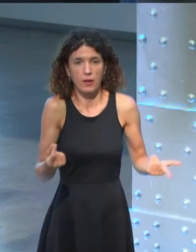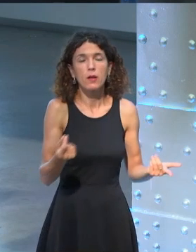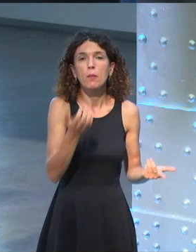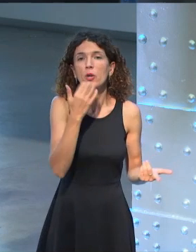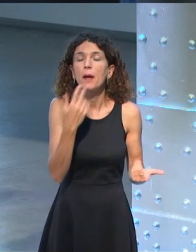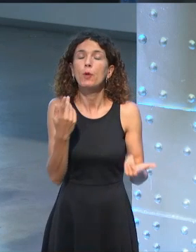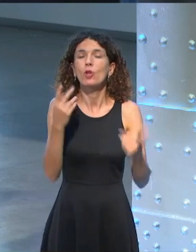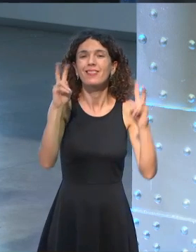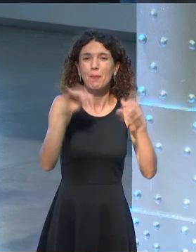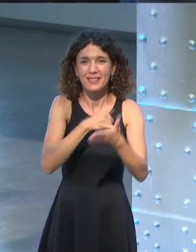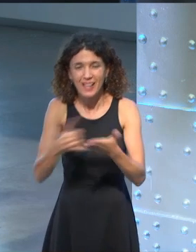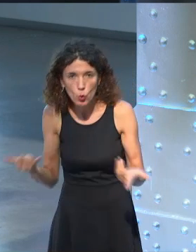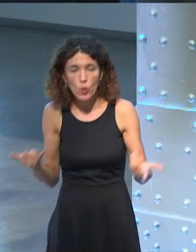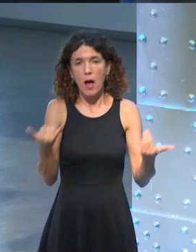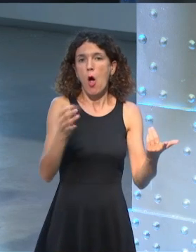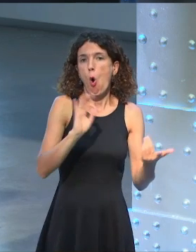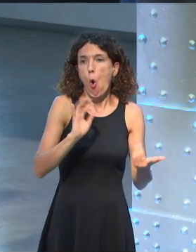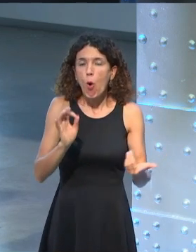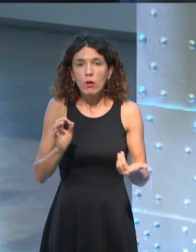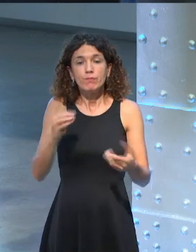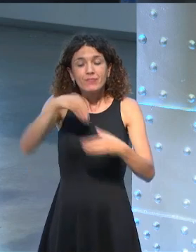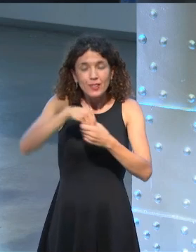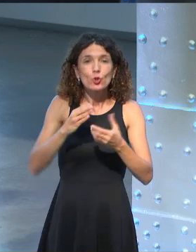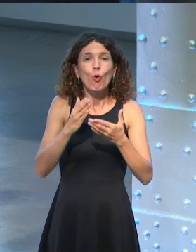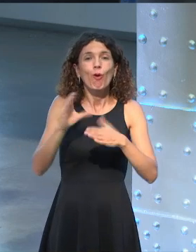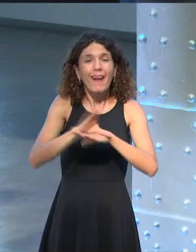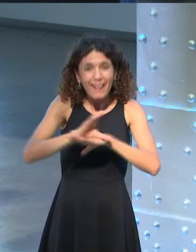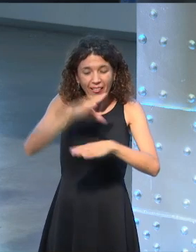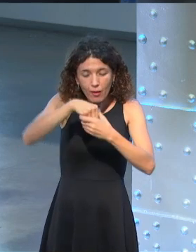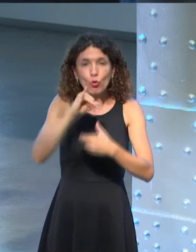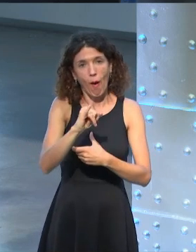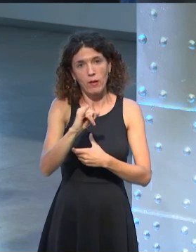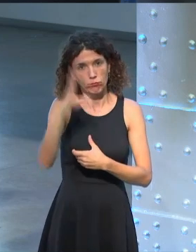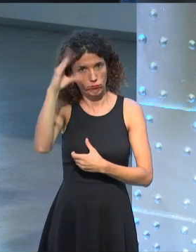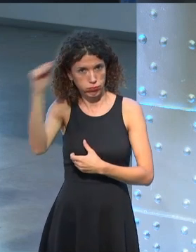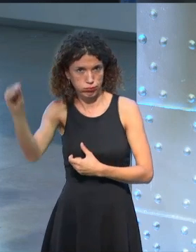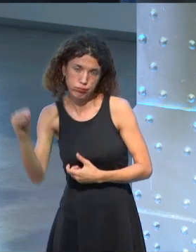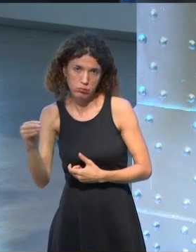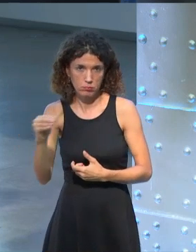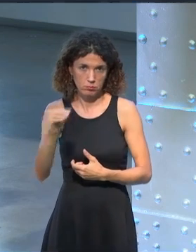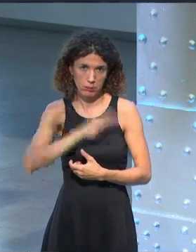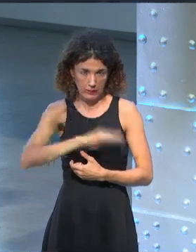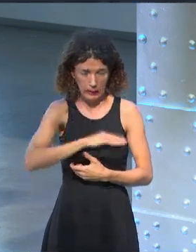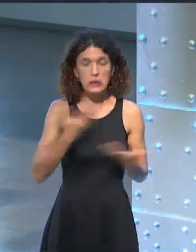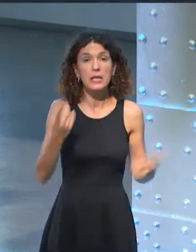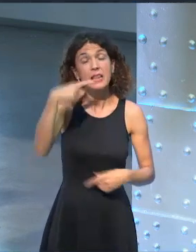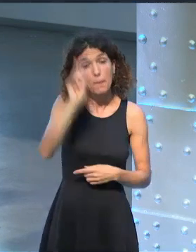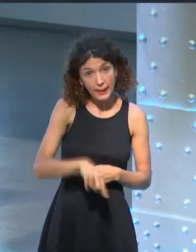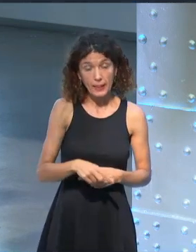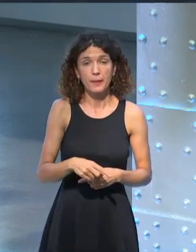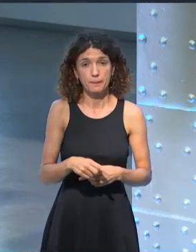las materias, las asignaturas que se estudian en estos ámbitos. Y